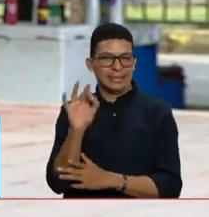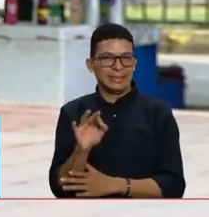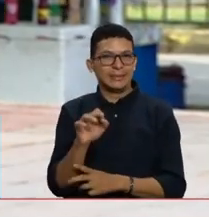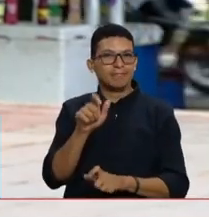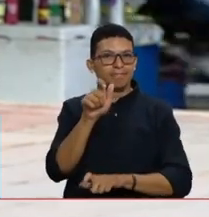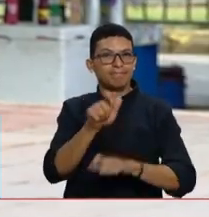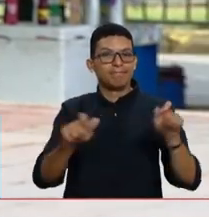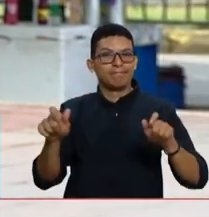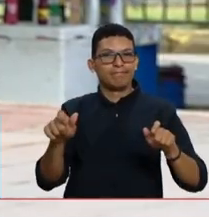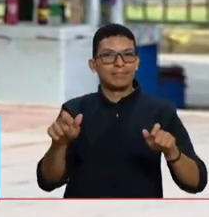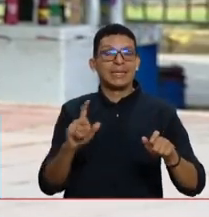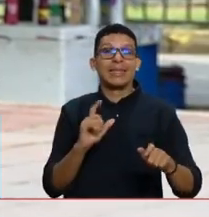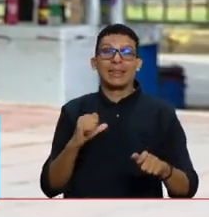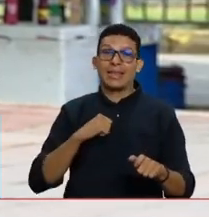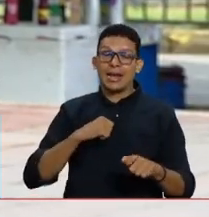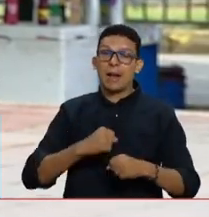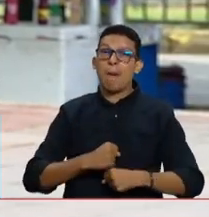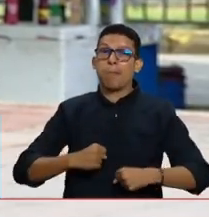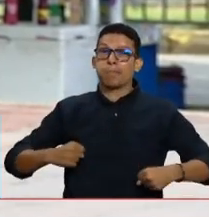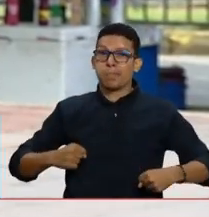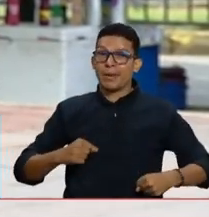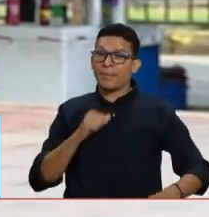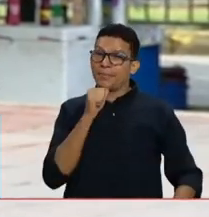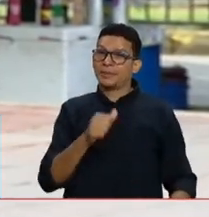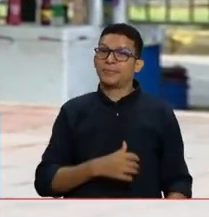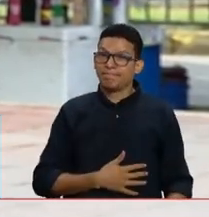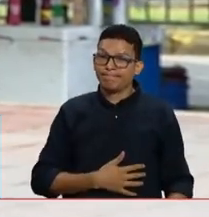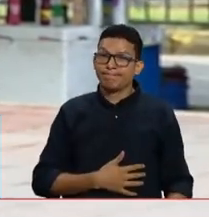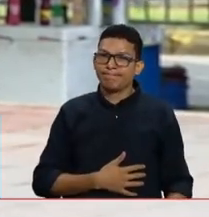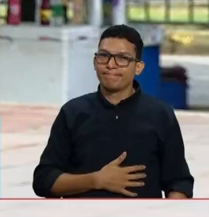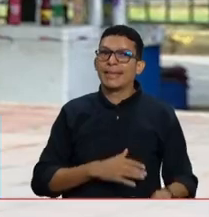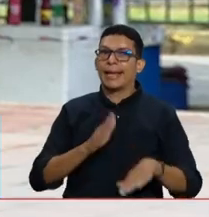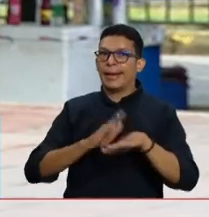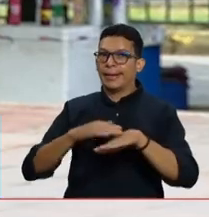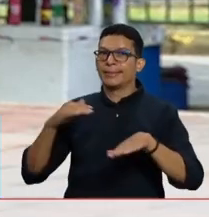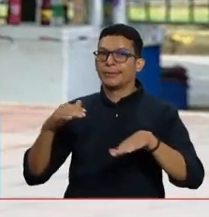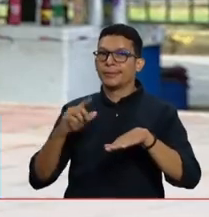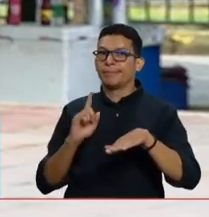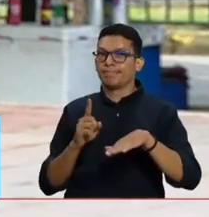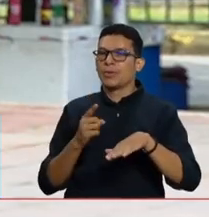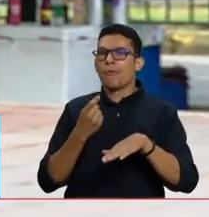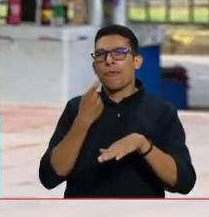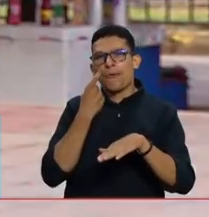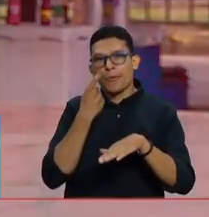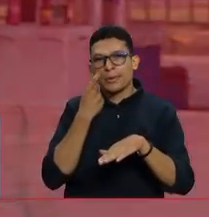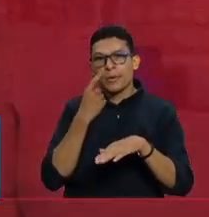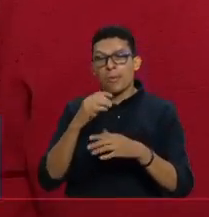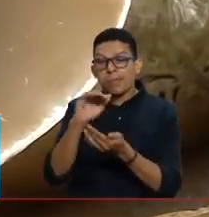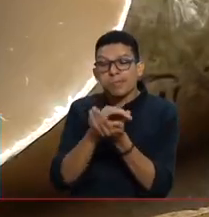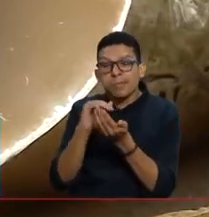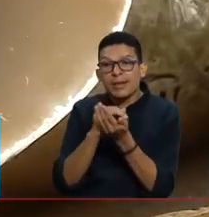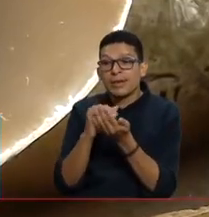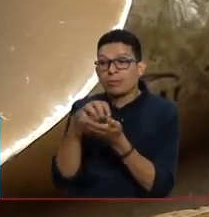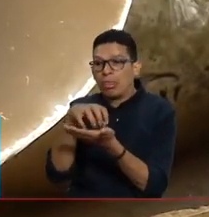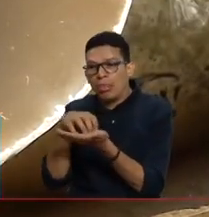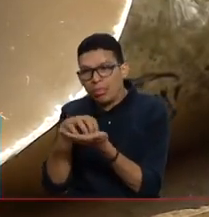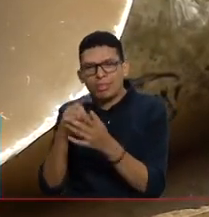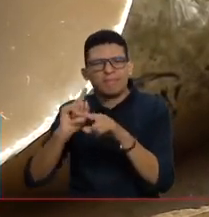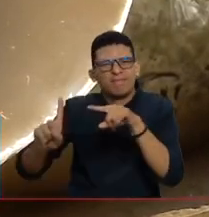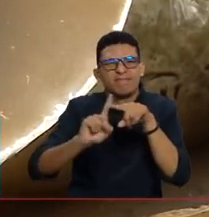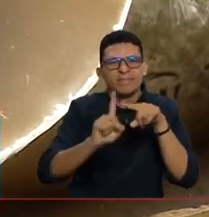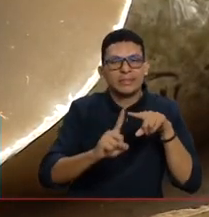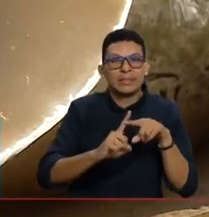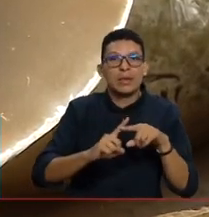población padece de sobrepeso. Es una de las principales causas en Colombia, así que ¿qué puede causar el buñuelo, natilla, todo esto? Puede